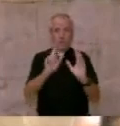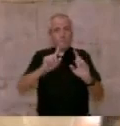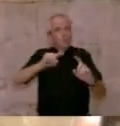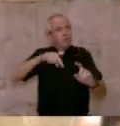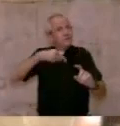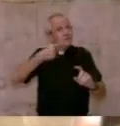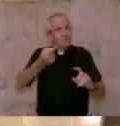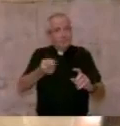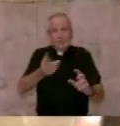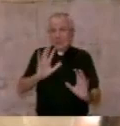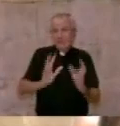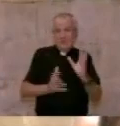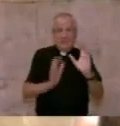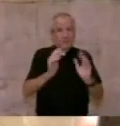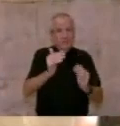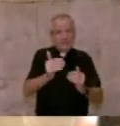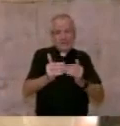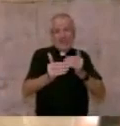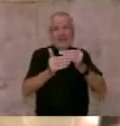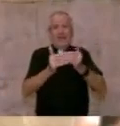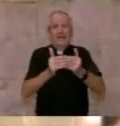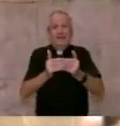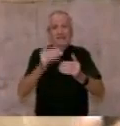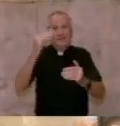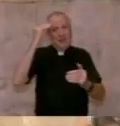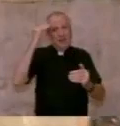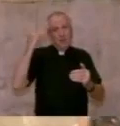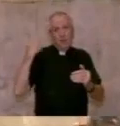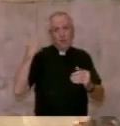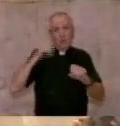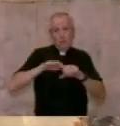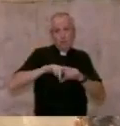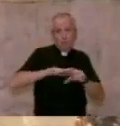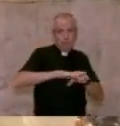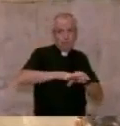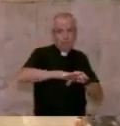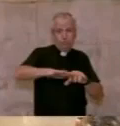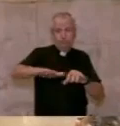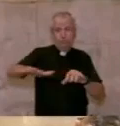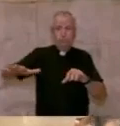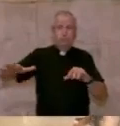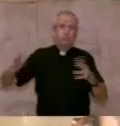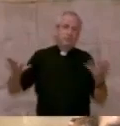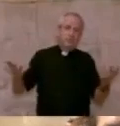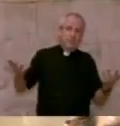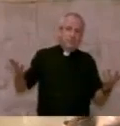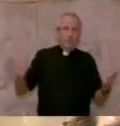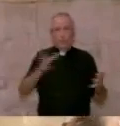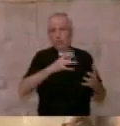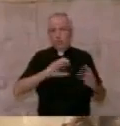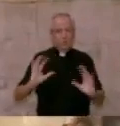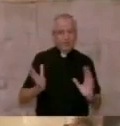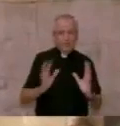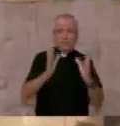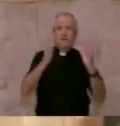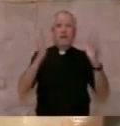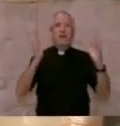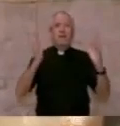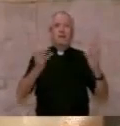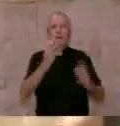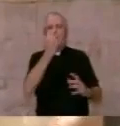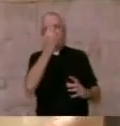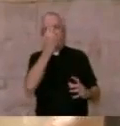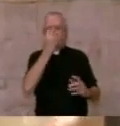contrario, las llamas llegarán hasta el pueblo a través de los rastrojos de los campos recién segados y todo se quemará.